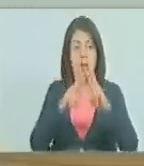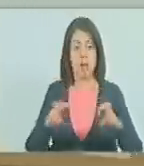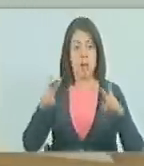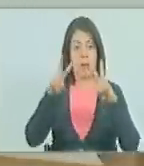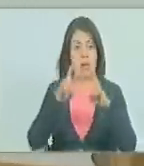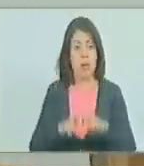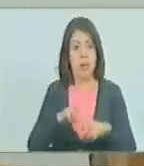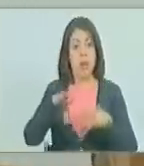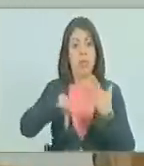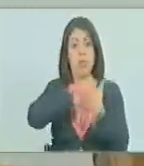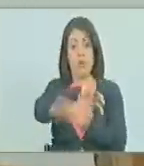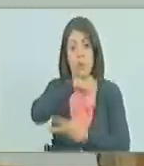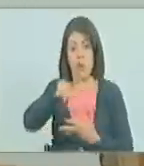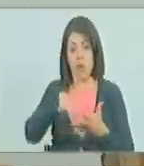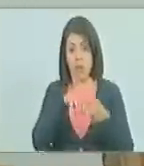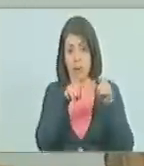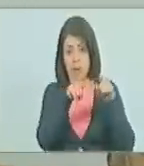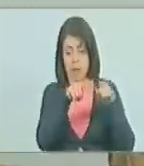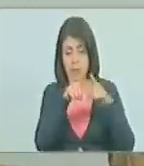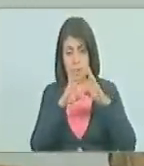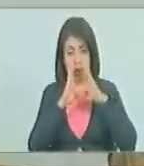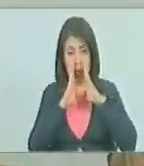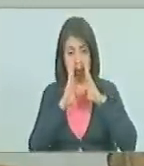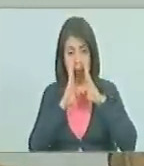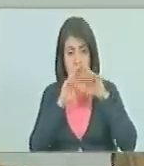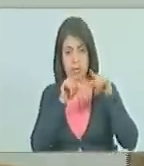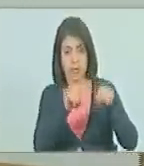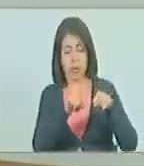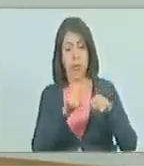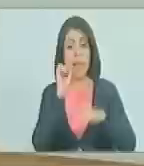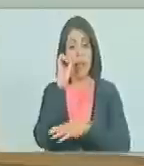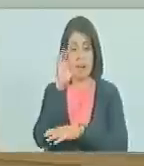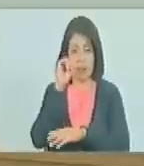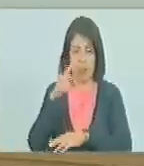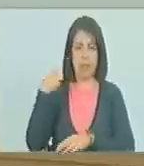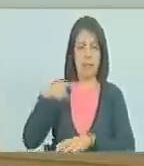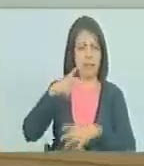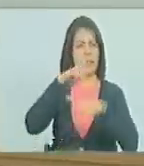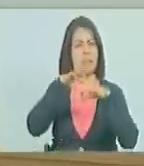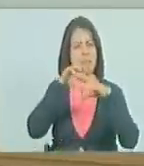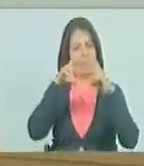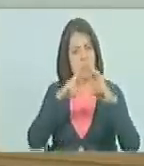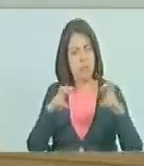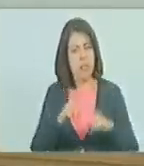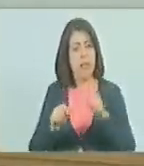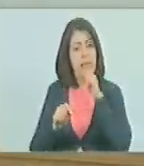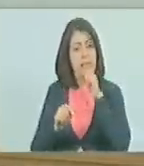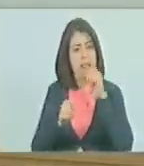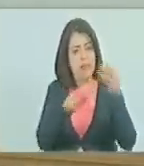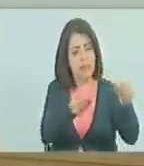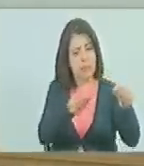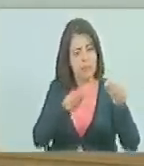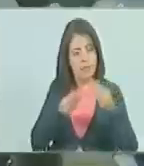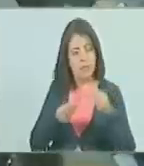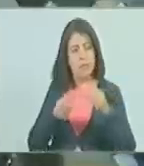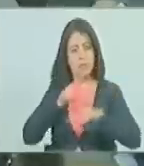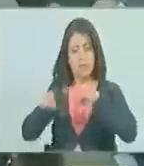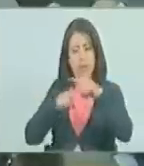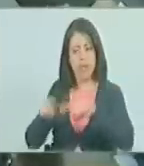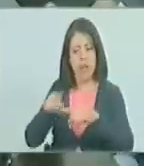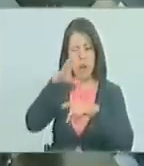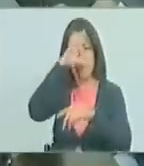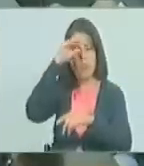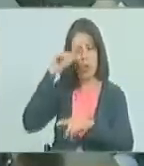las consecuencias de esas confesiones. Esta asamblea tiene que investigar quiénes recibieron órdenes de Donald